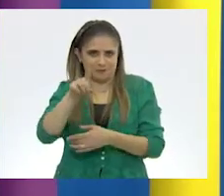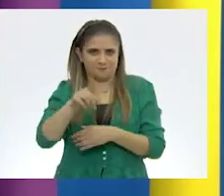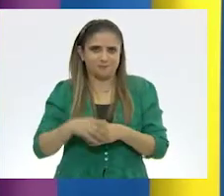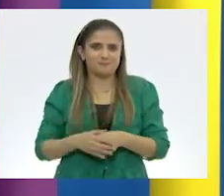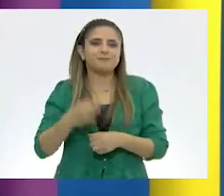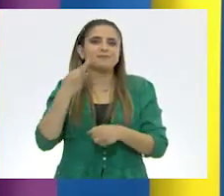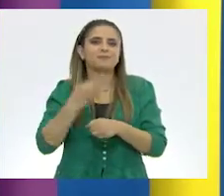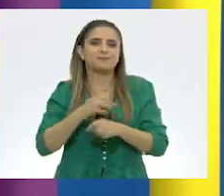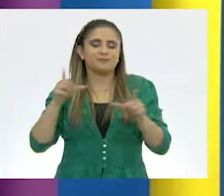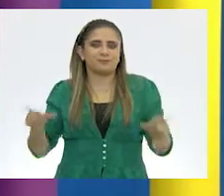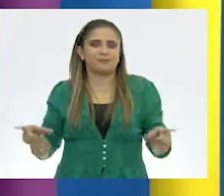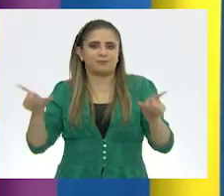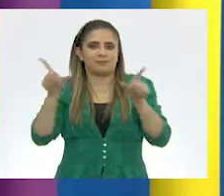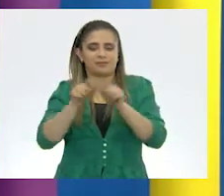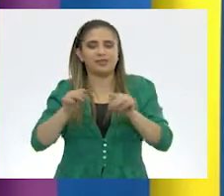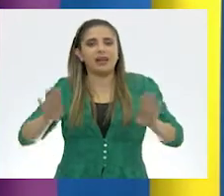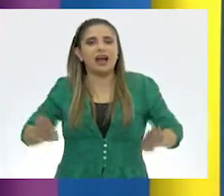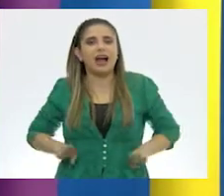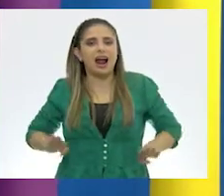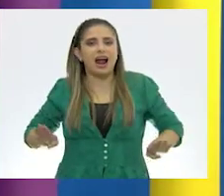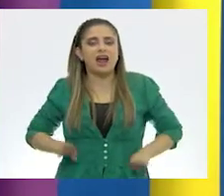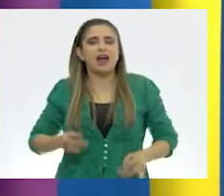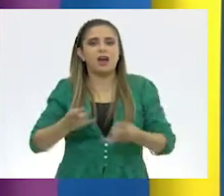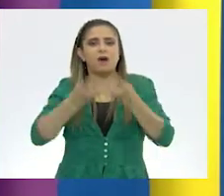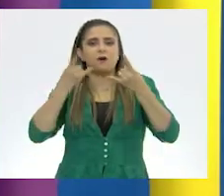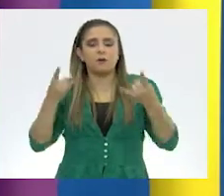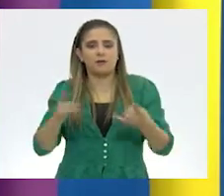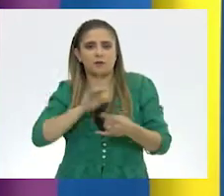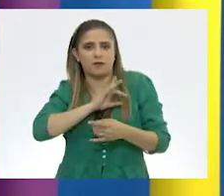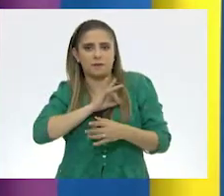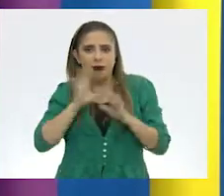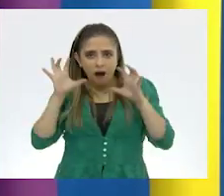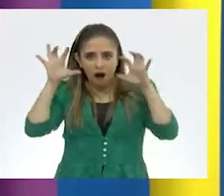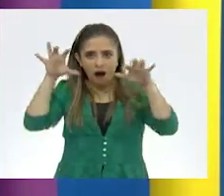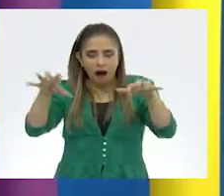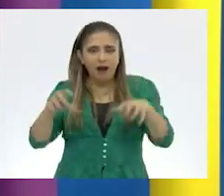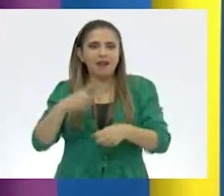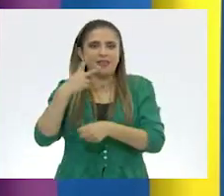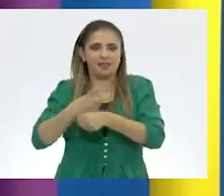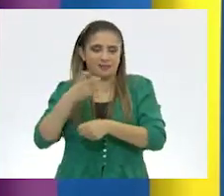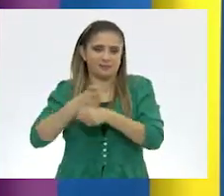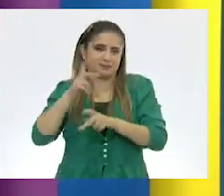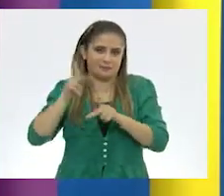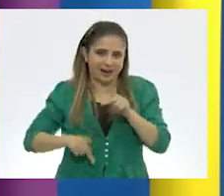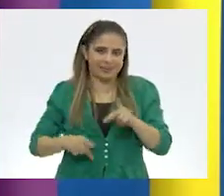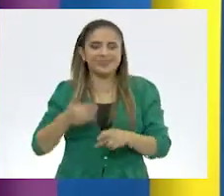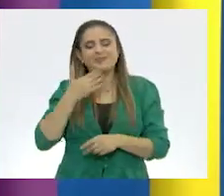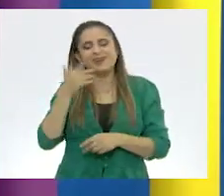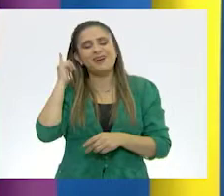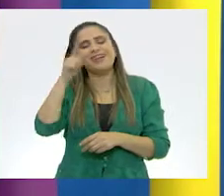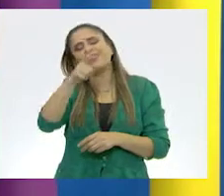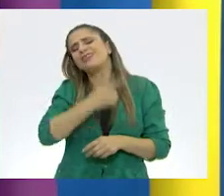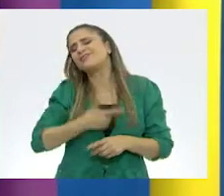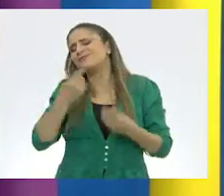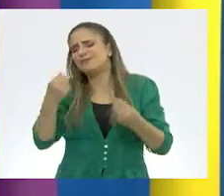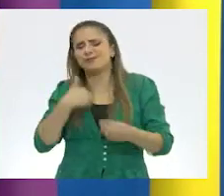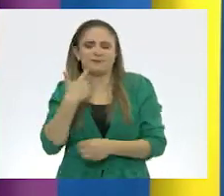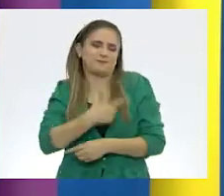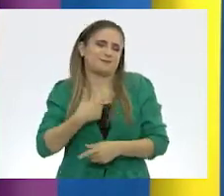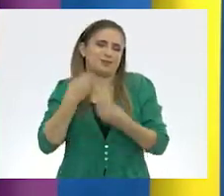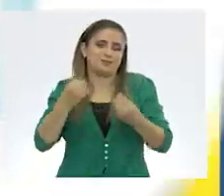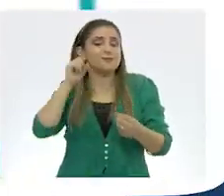Hemos terminado con características de los cuentos de terror y misterio 2 y espero que lo hayan disfrutado tanto como yo. Hasta la